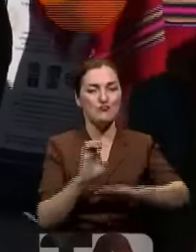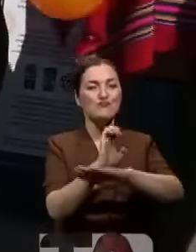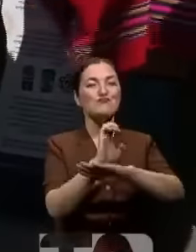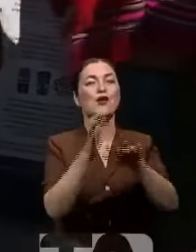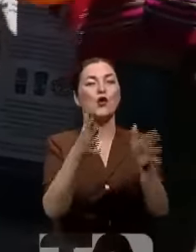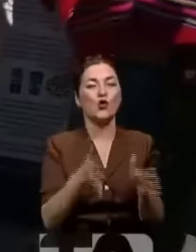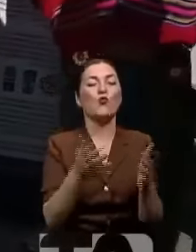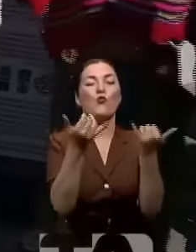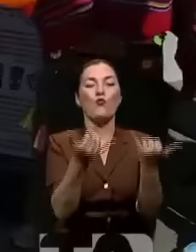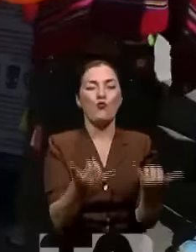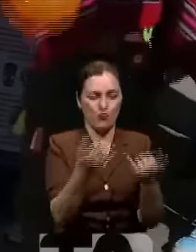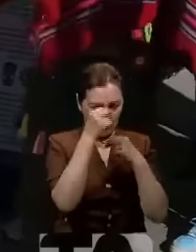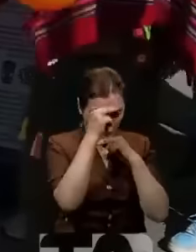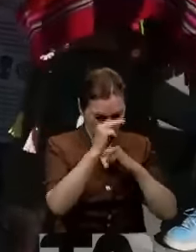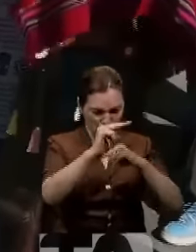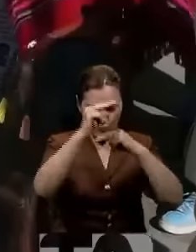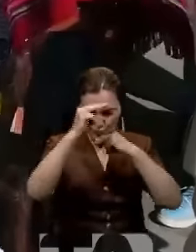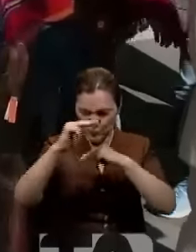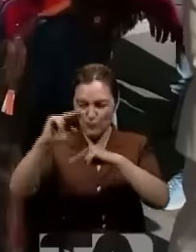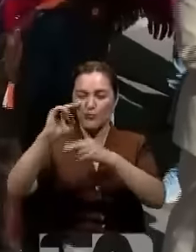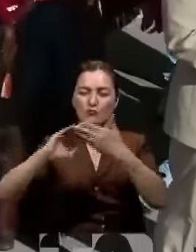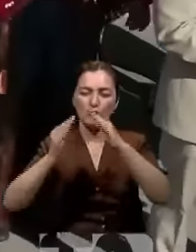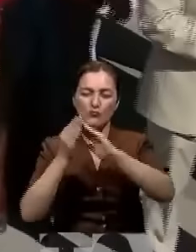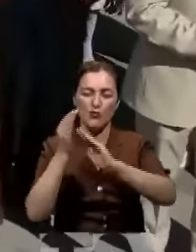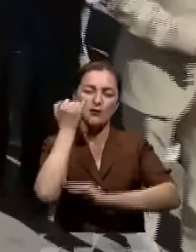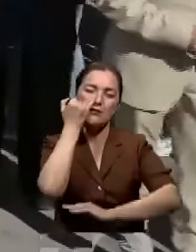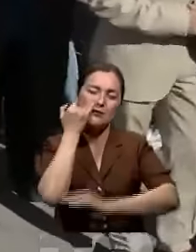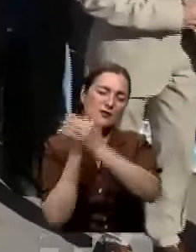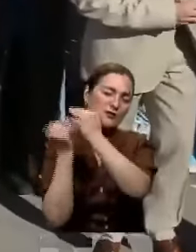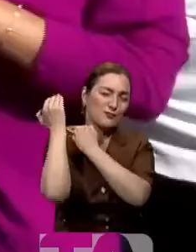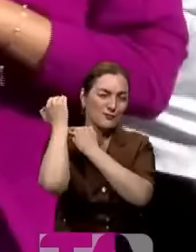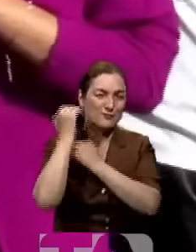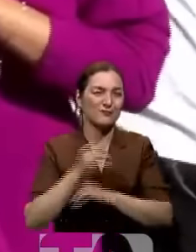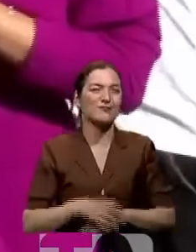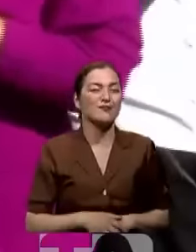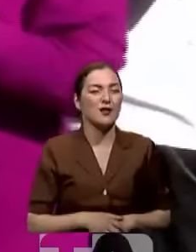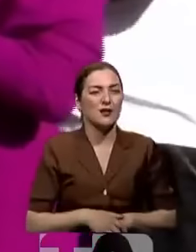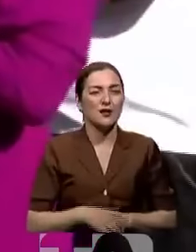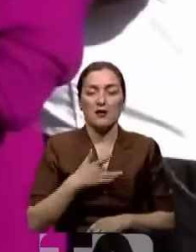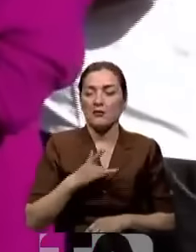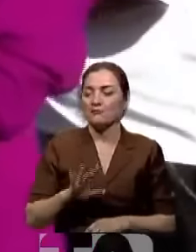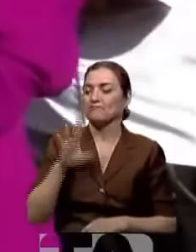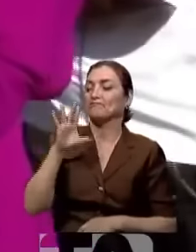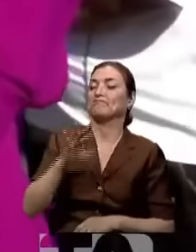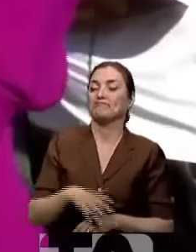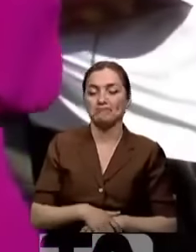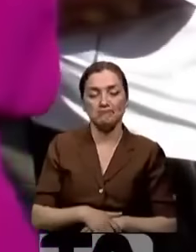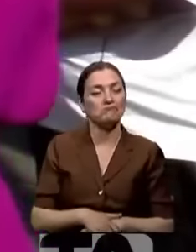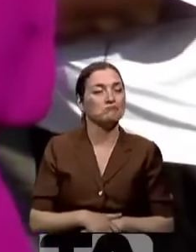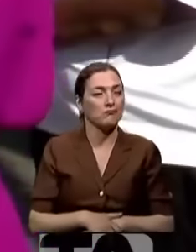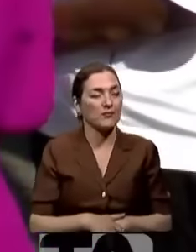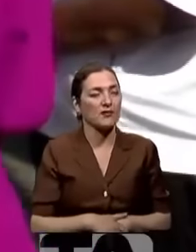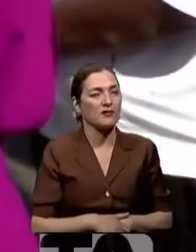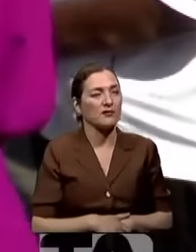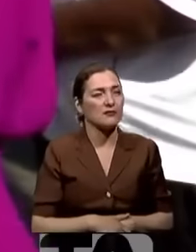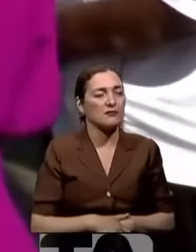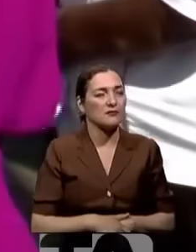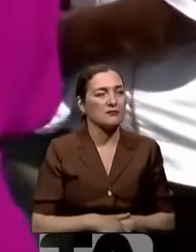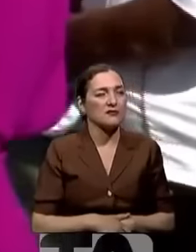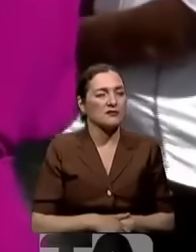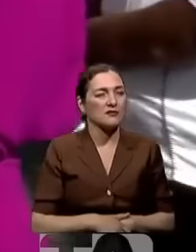es nuestra oda hacia nuestras herencias ancestrales. Sin duda, qué orgullo de verdad. Pero vamos ahora sí,